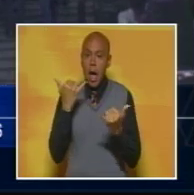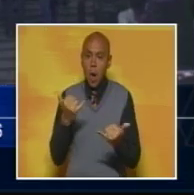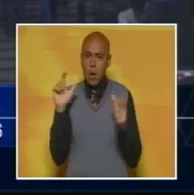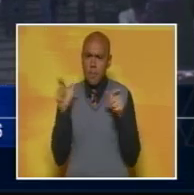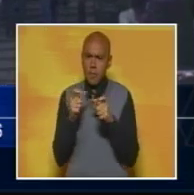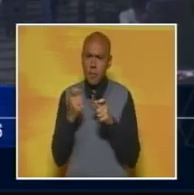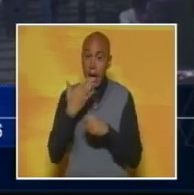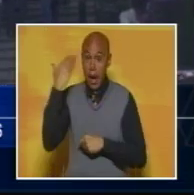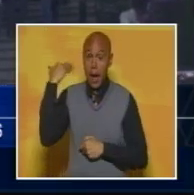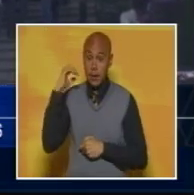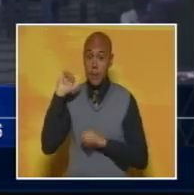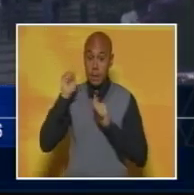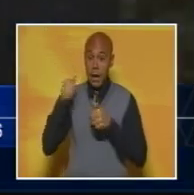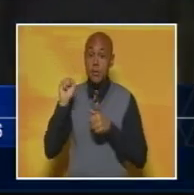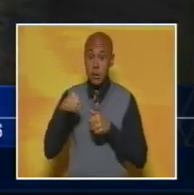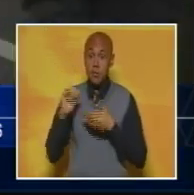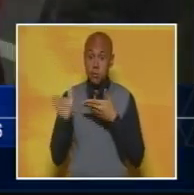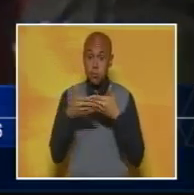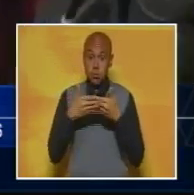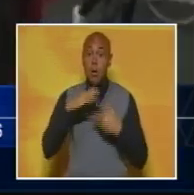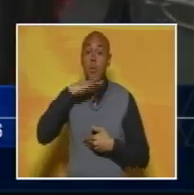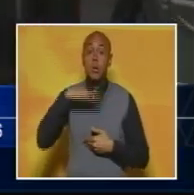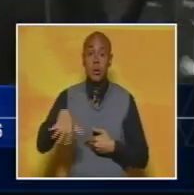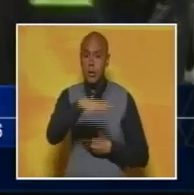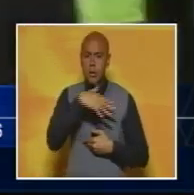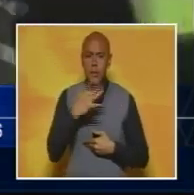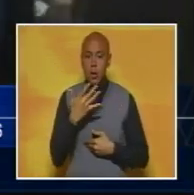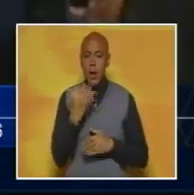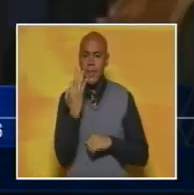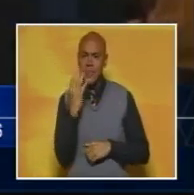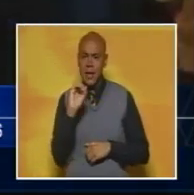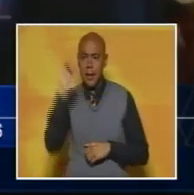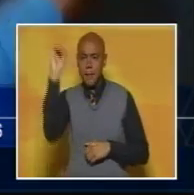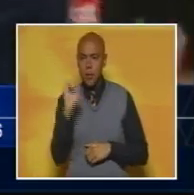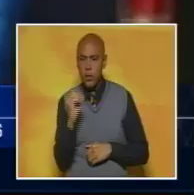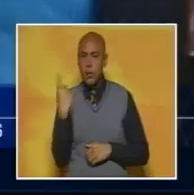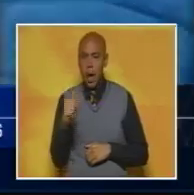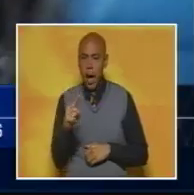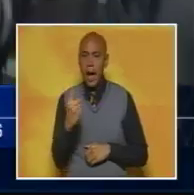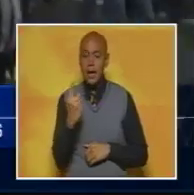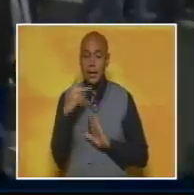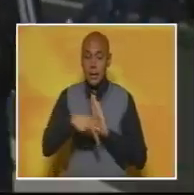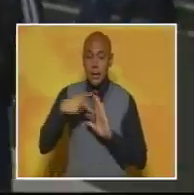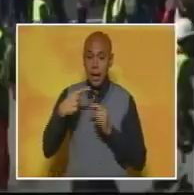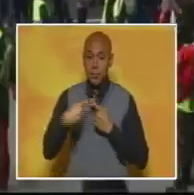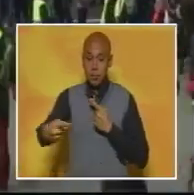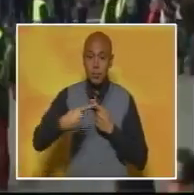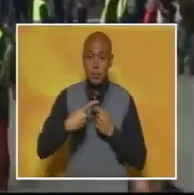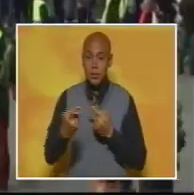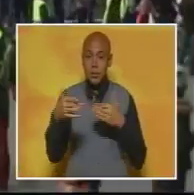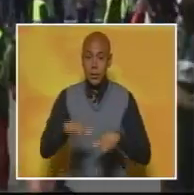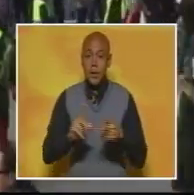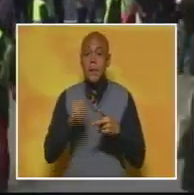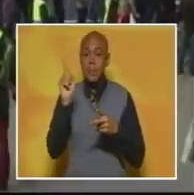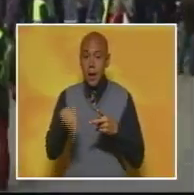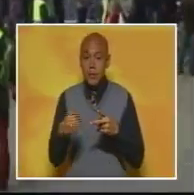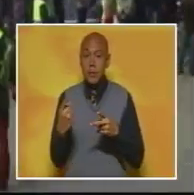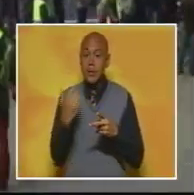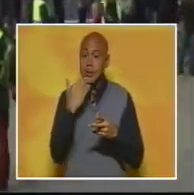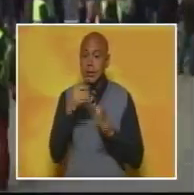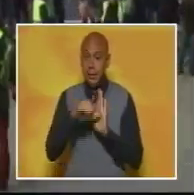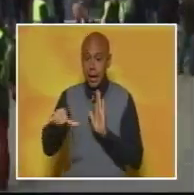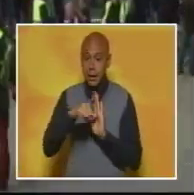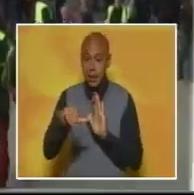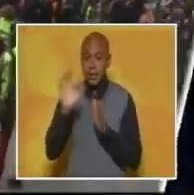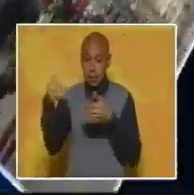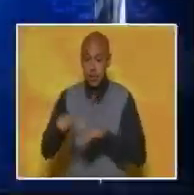las primeras semanas de protesta, aunque en promedio se han cancelado 30% de los trenes regionales y 40% de las cercanías en París.